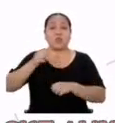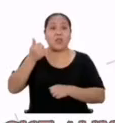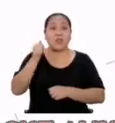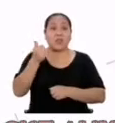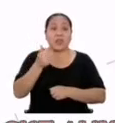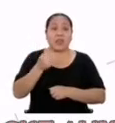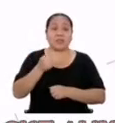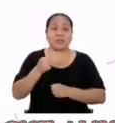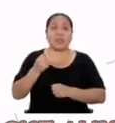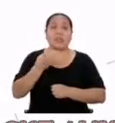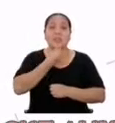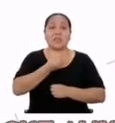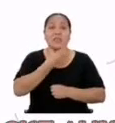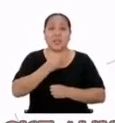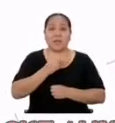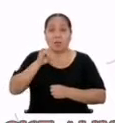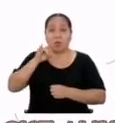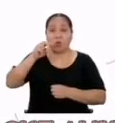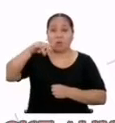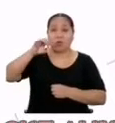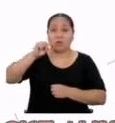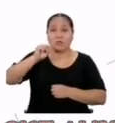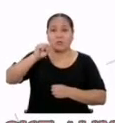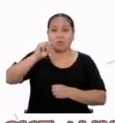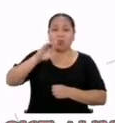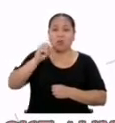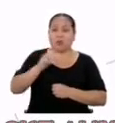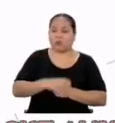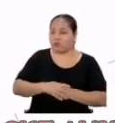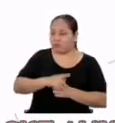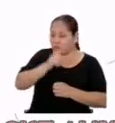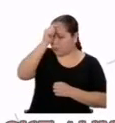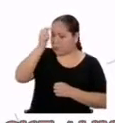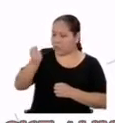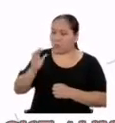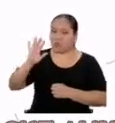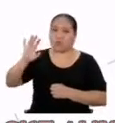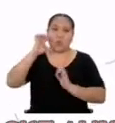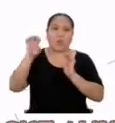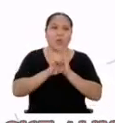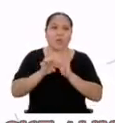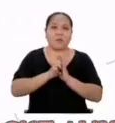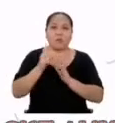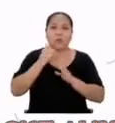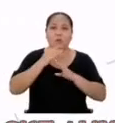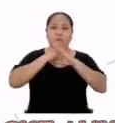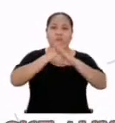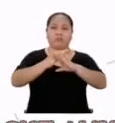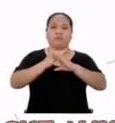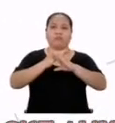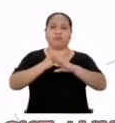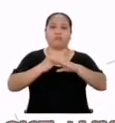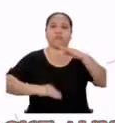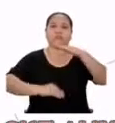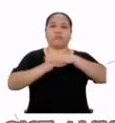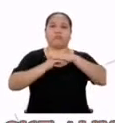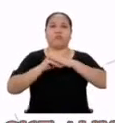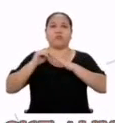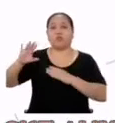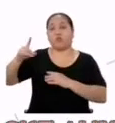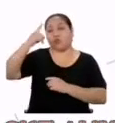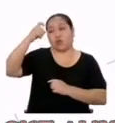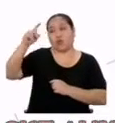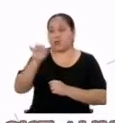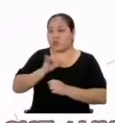quiere inspirarse en su ejemplo. No hay barreras inamovibles. Su sueño es el nuestro.